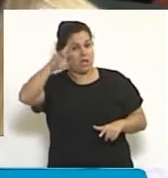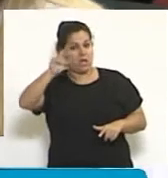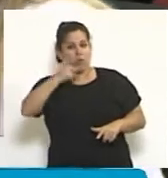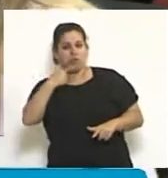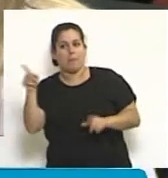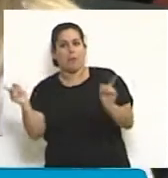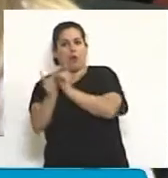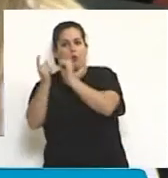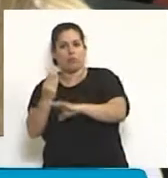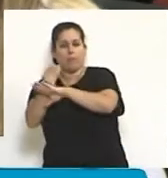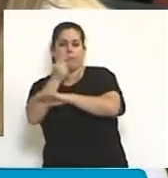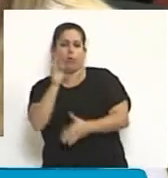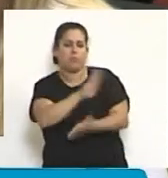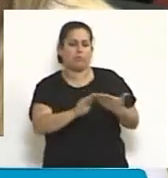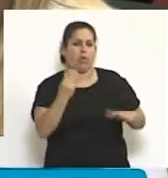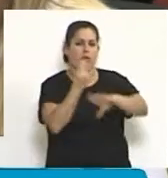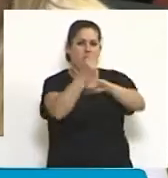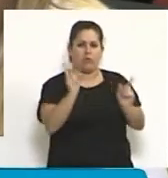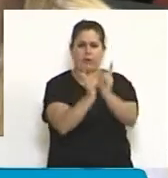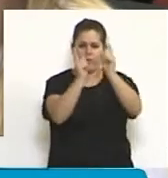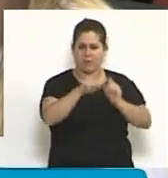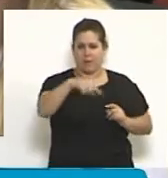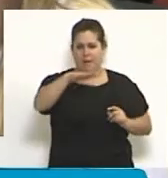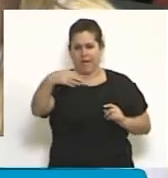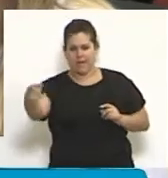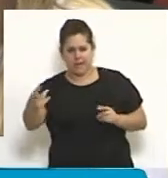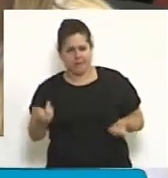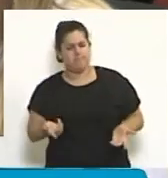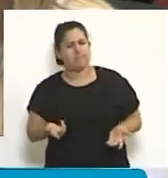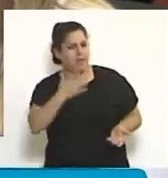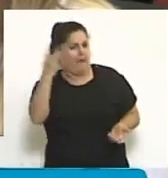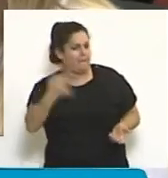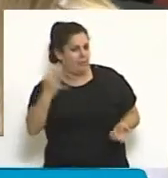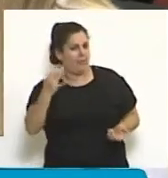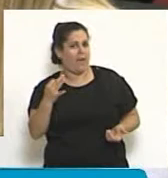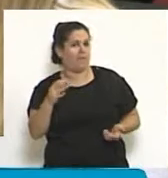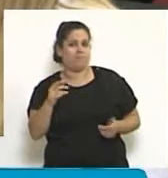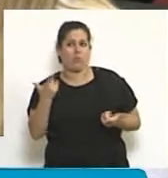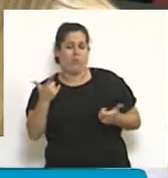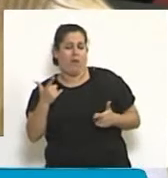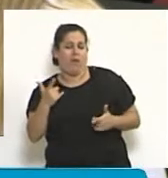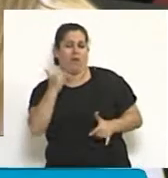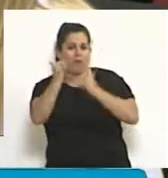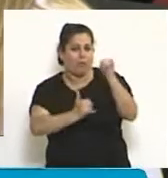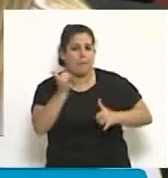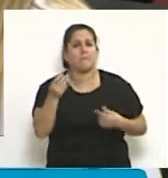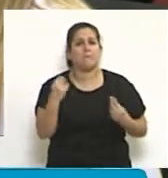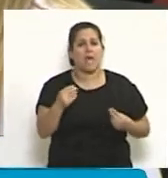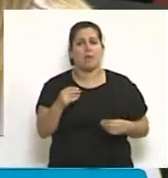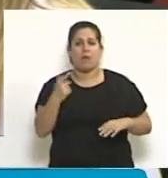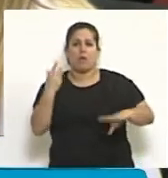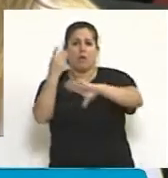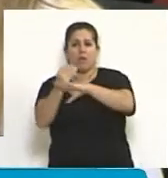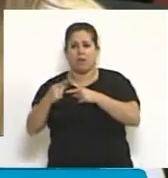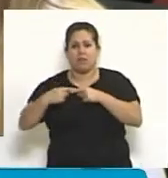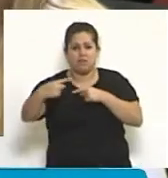más corto, un diputado tiene un mandato más corto. La verdad es que no hay ninguna razonabilidad para asignar